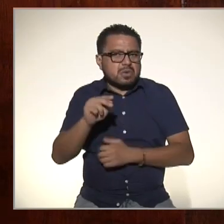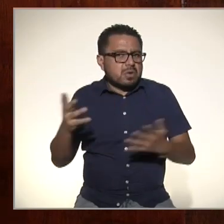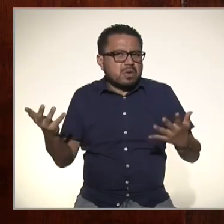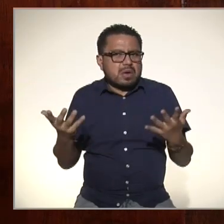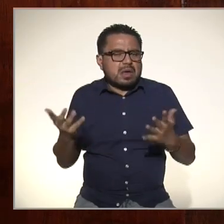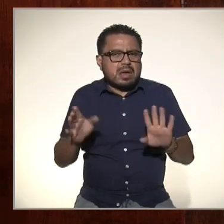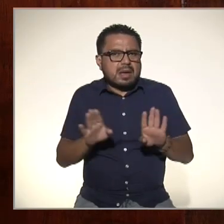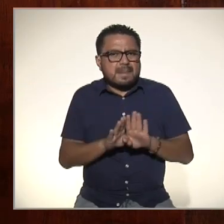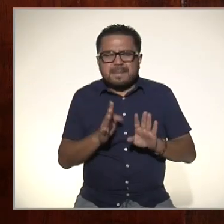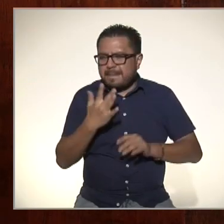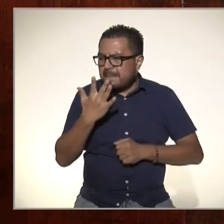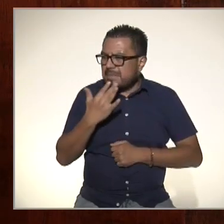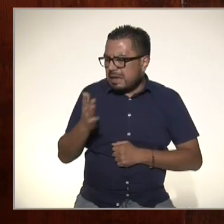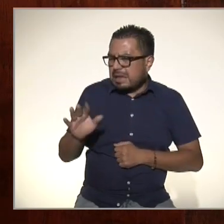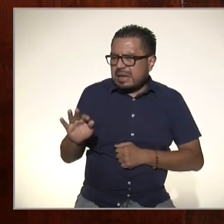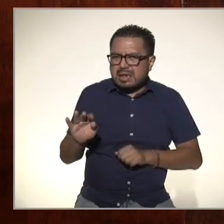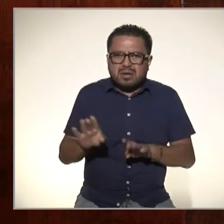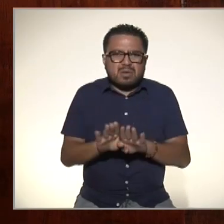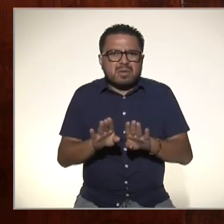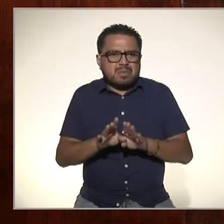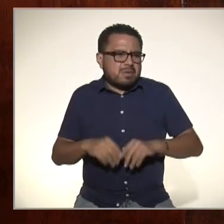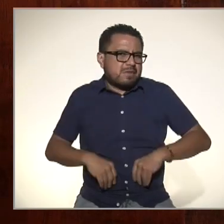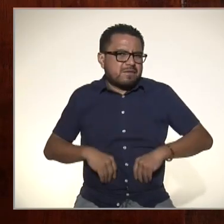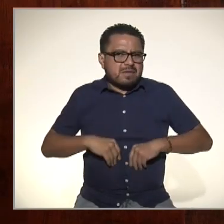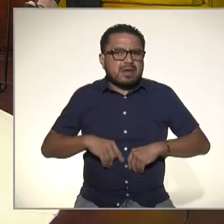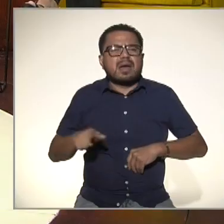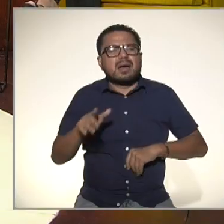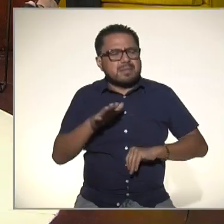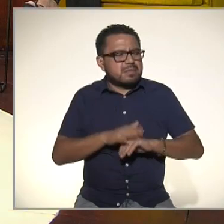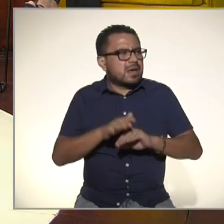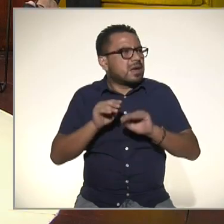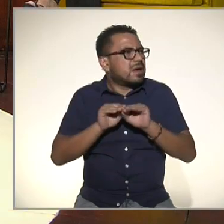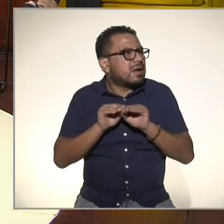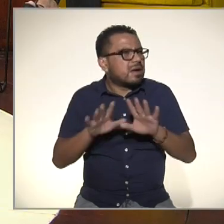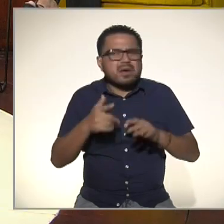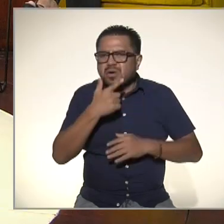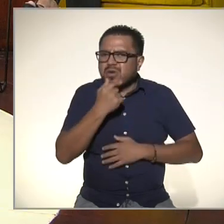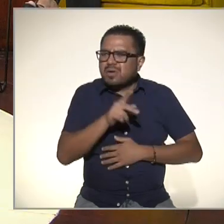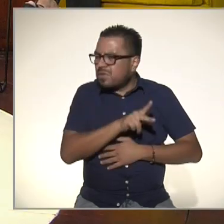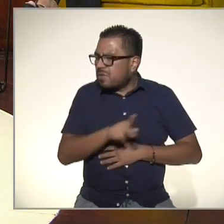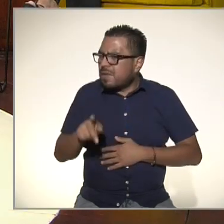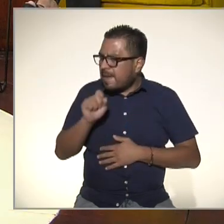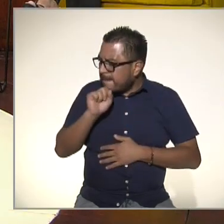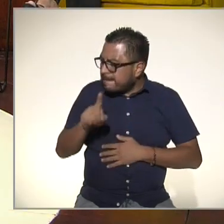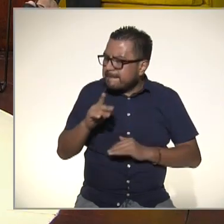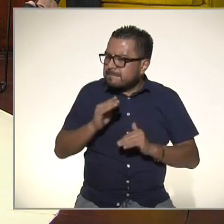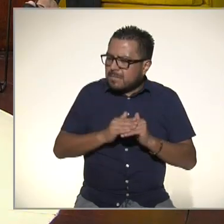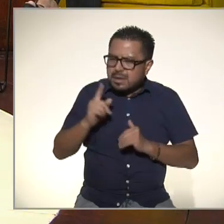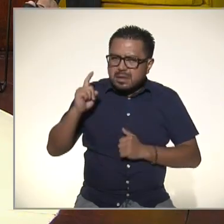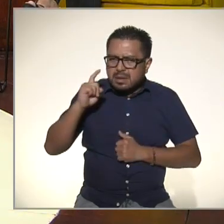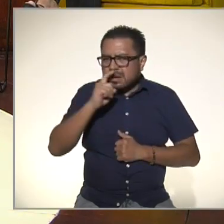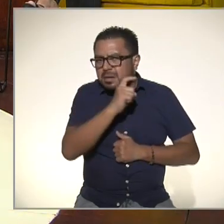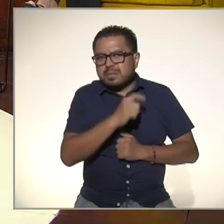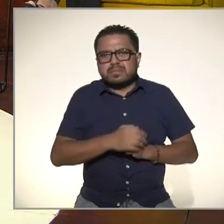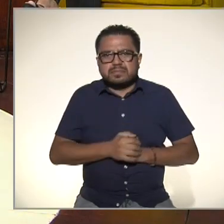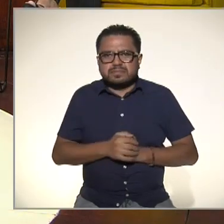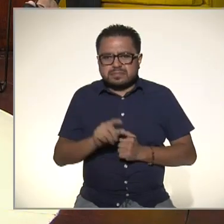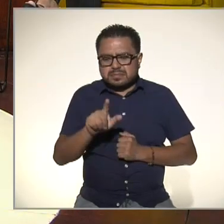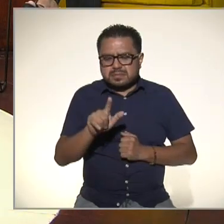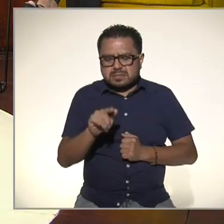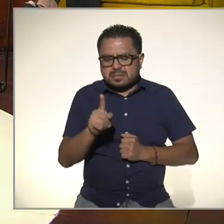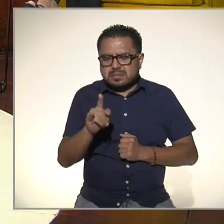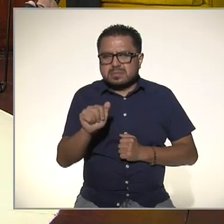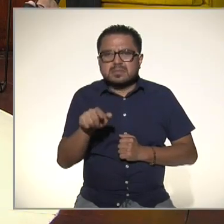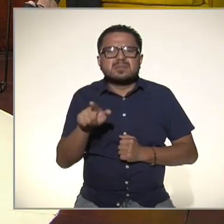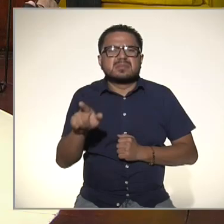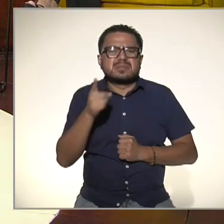de manera tan sencilla como es la vida, pero le ha quedado claro que los hombres mismos se han complicado. Lilia Munguía dice